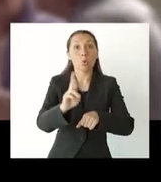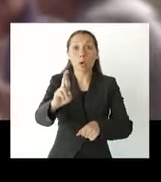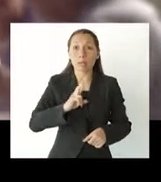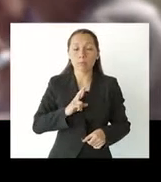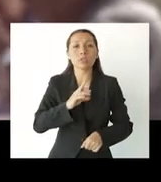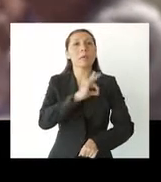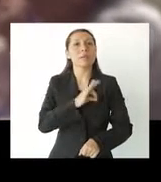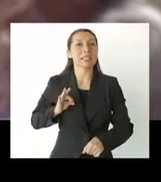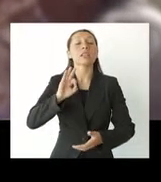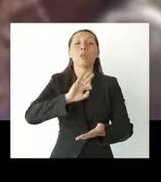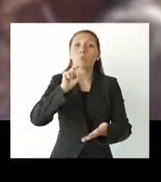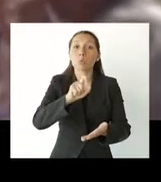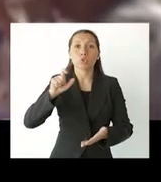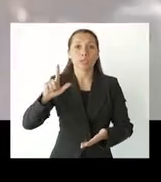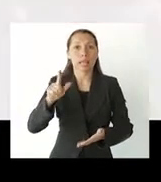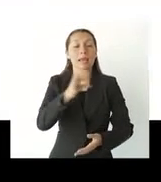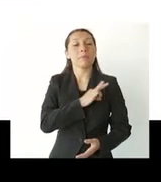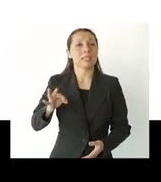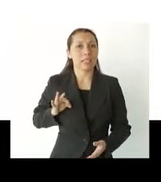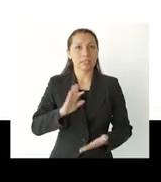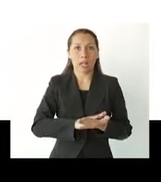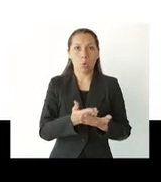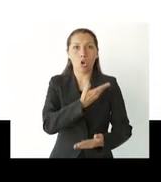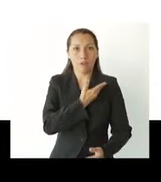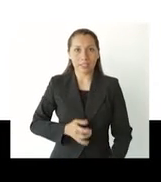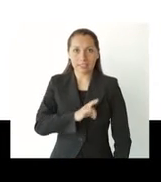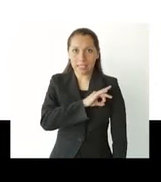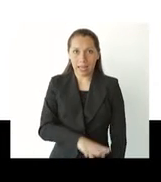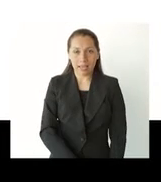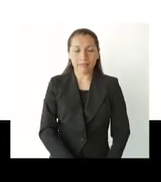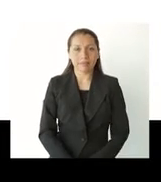más en Salud Responde y en minsal.cl Ministerio de Salud, Gobierno de Chile